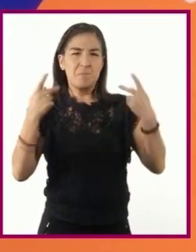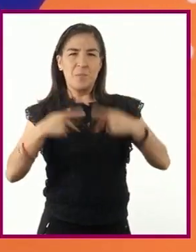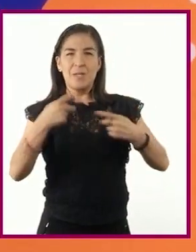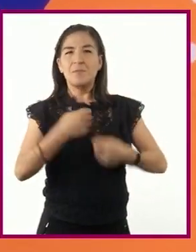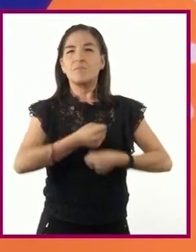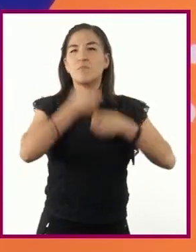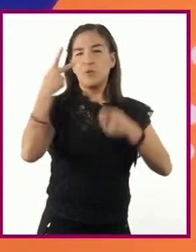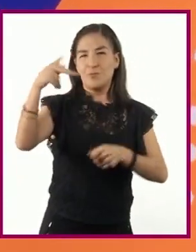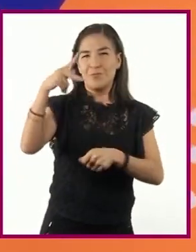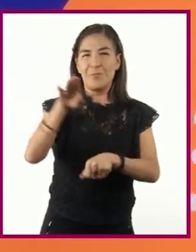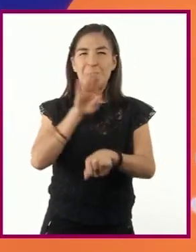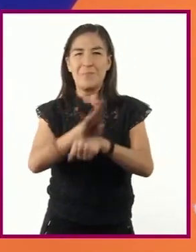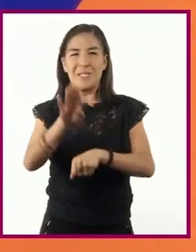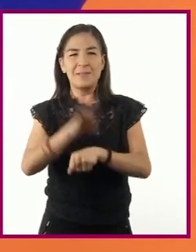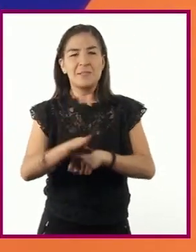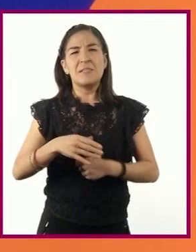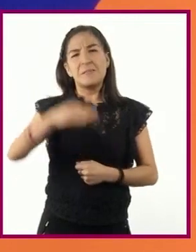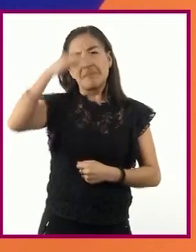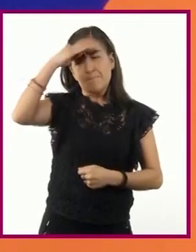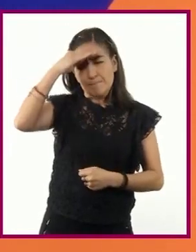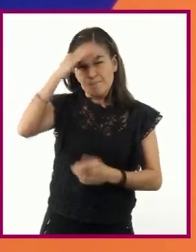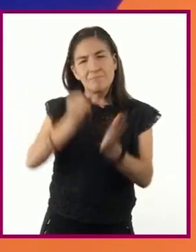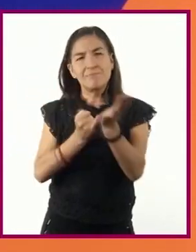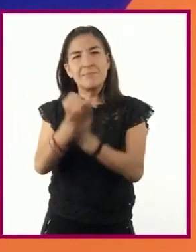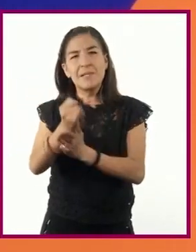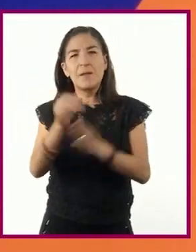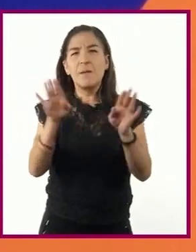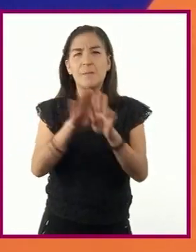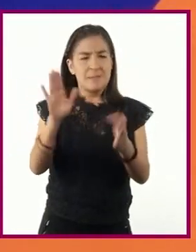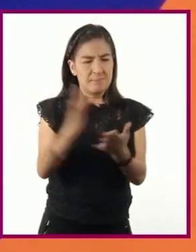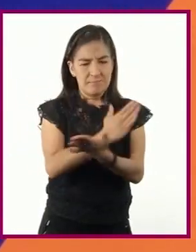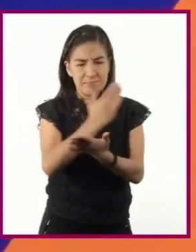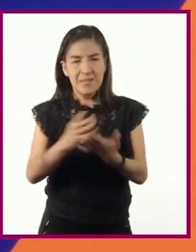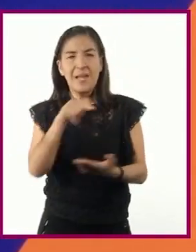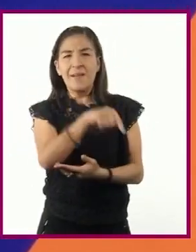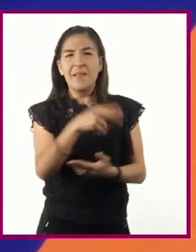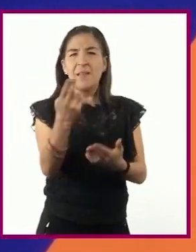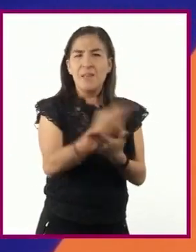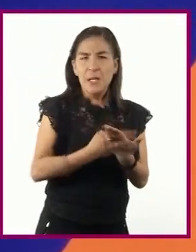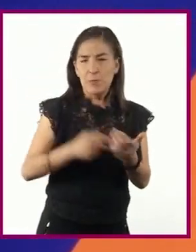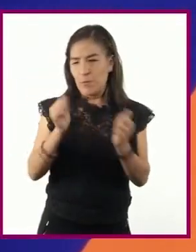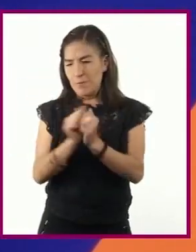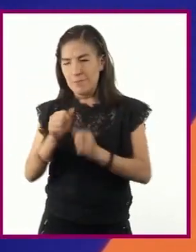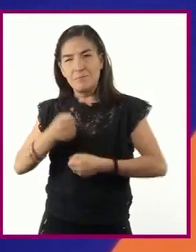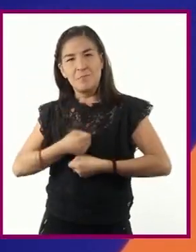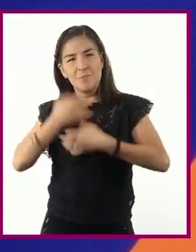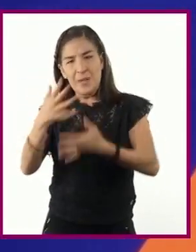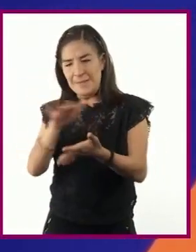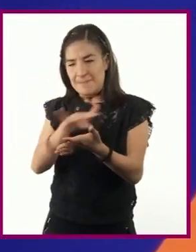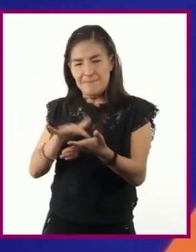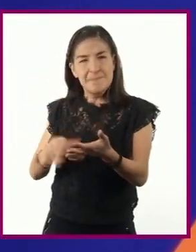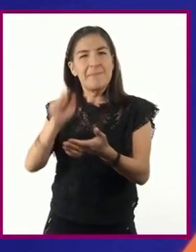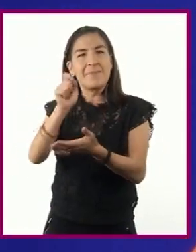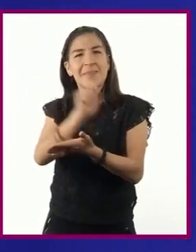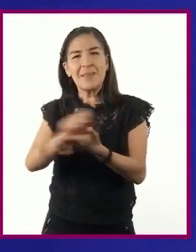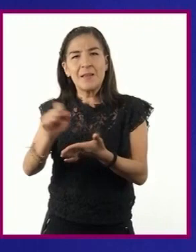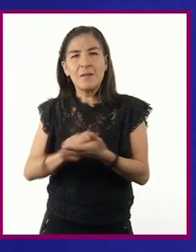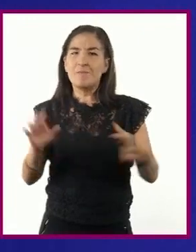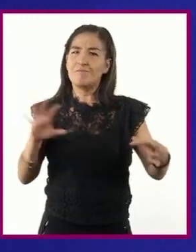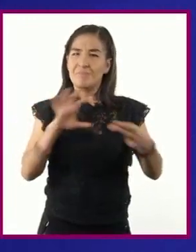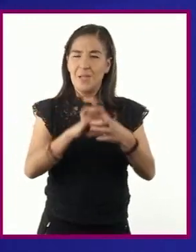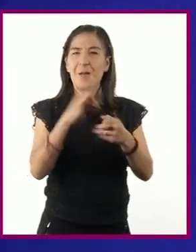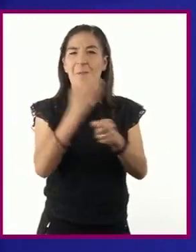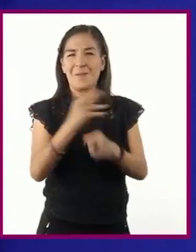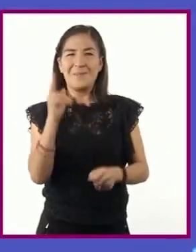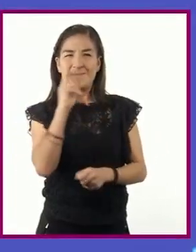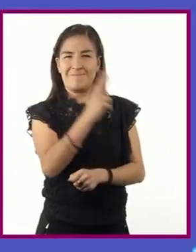concretos de Brasil decidieron que no debía haber separación entre la escritura y el diseño gráfico e hicieron cosas como las que se pueden ver